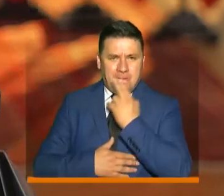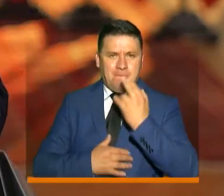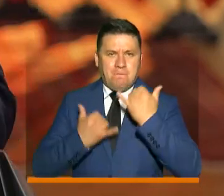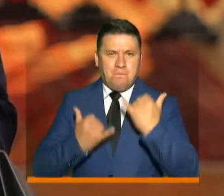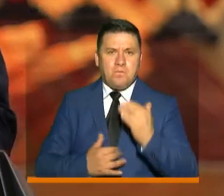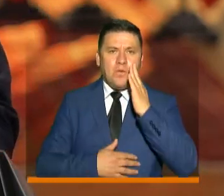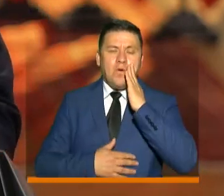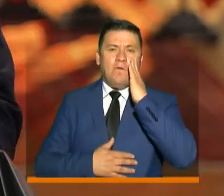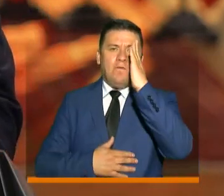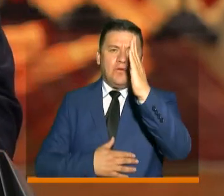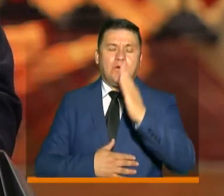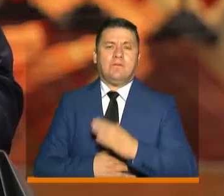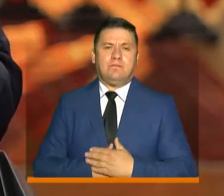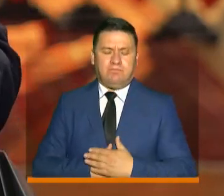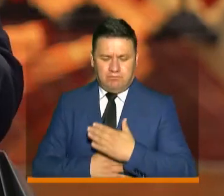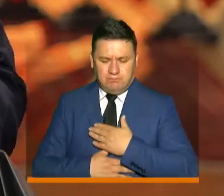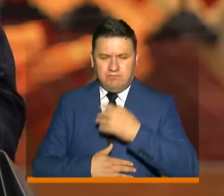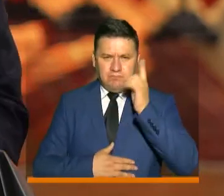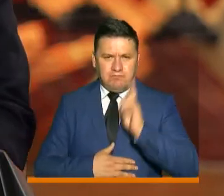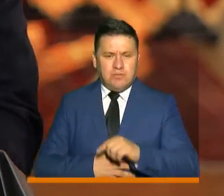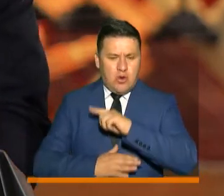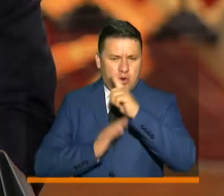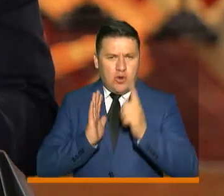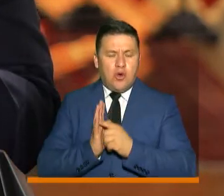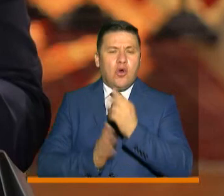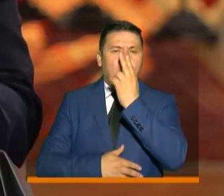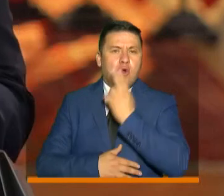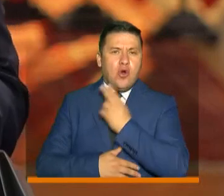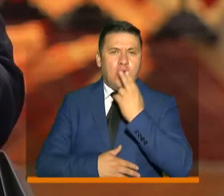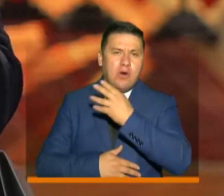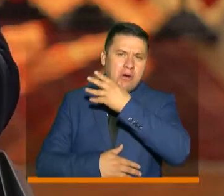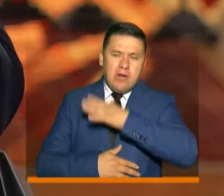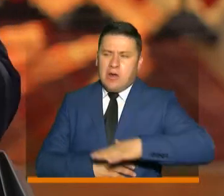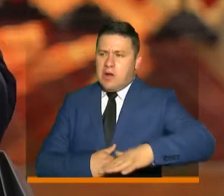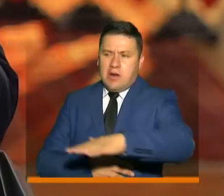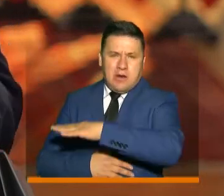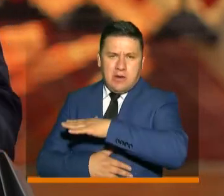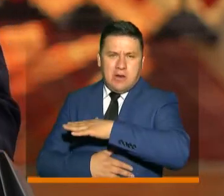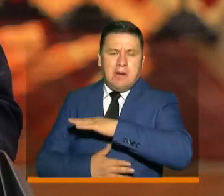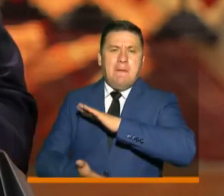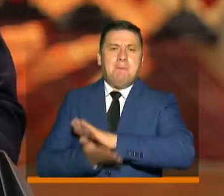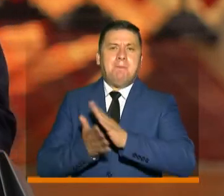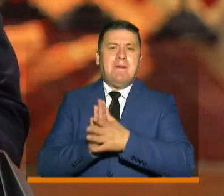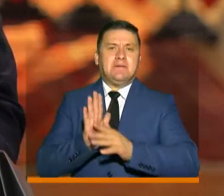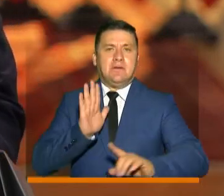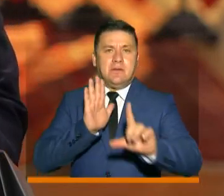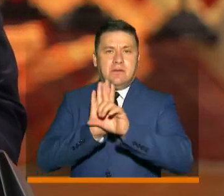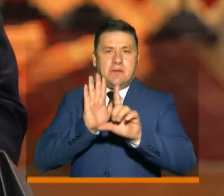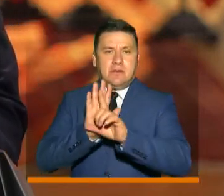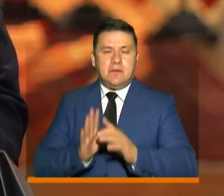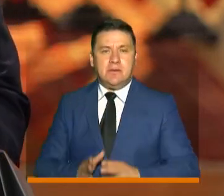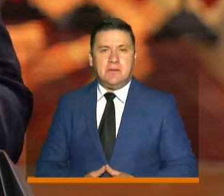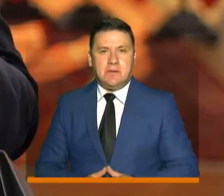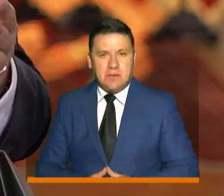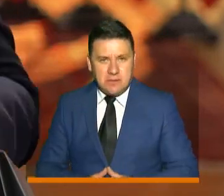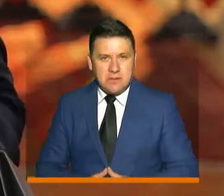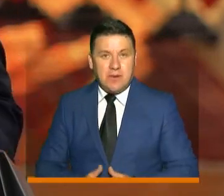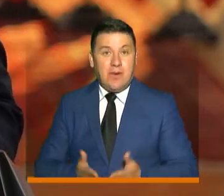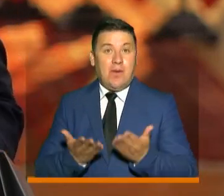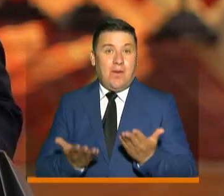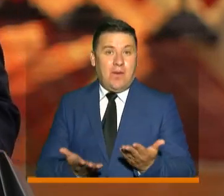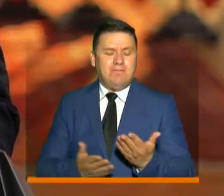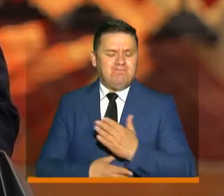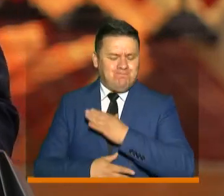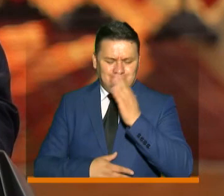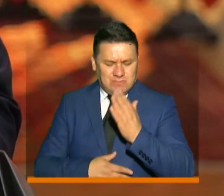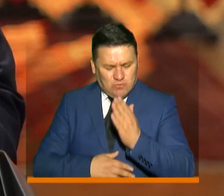hoy con el futuro también lo integra el compromiso con el campo y la paz con legalidad hoy más que nunca